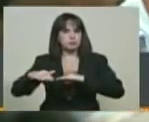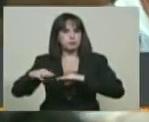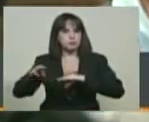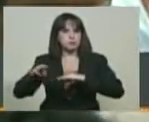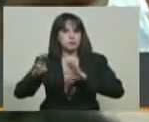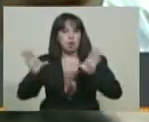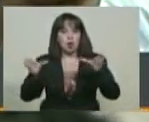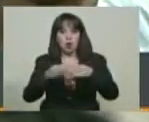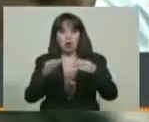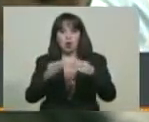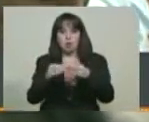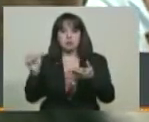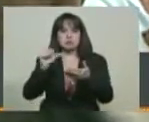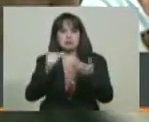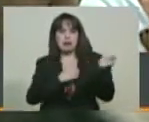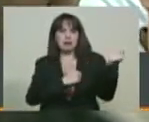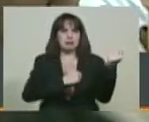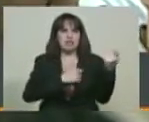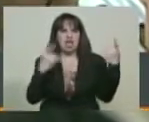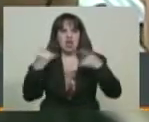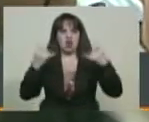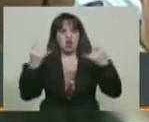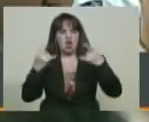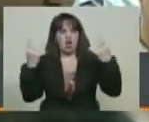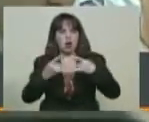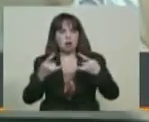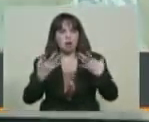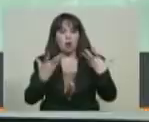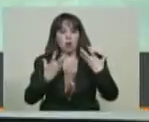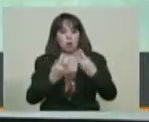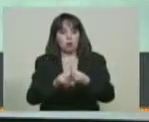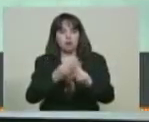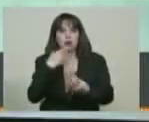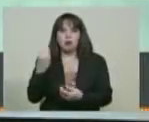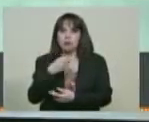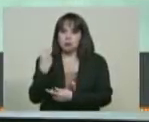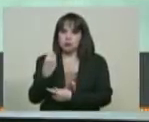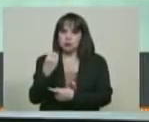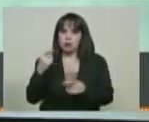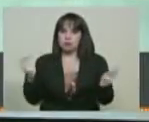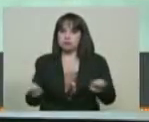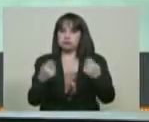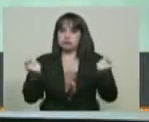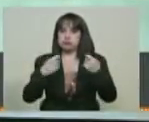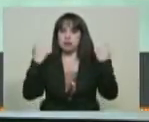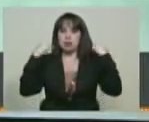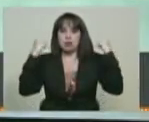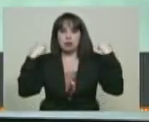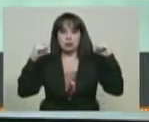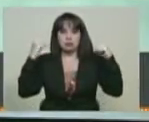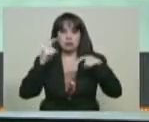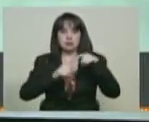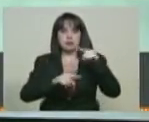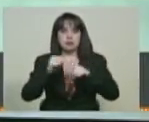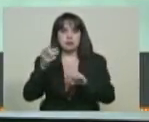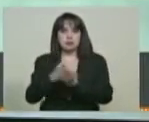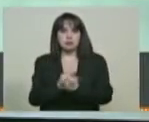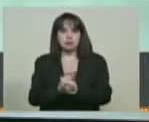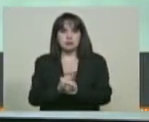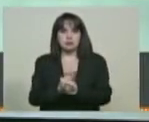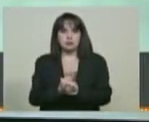los grupos de salsa, de rock con la juventud, que promoviera los movimientos artísticos de